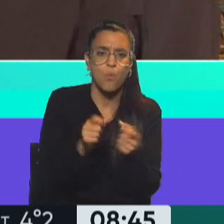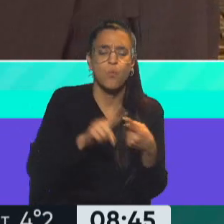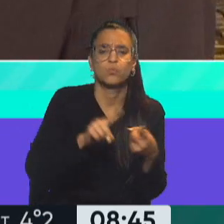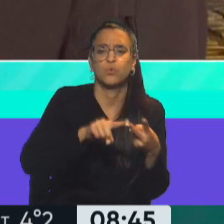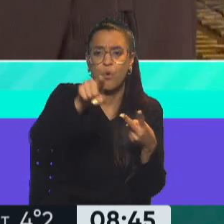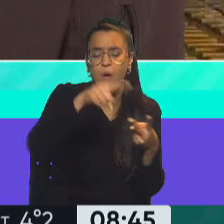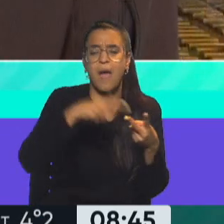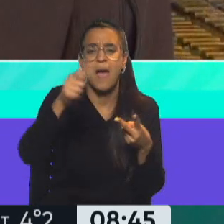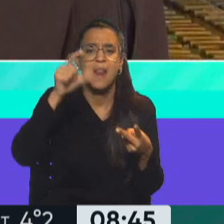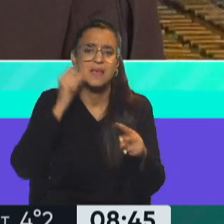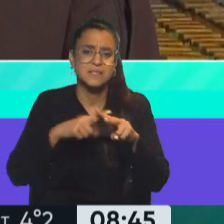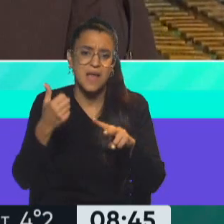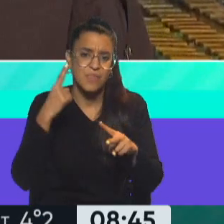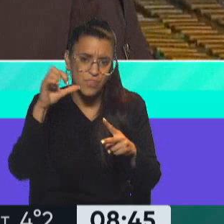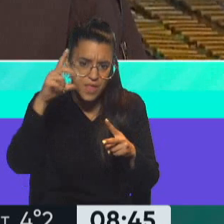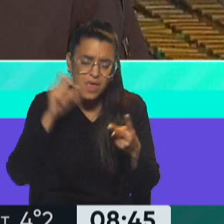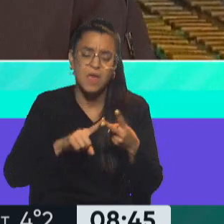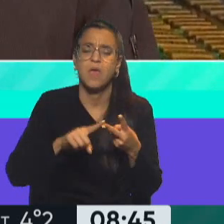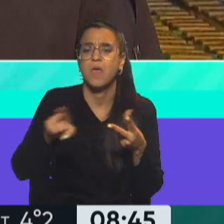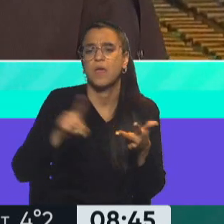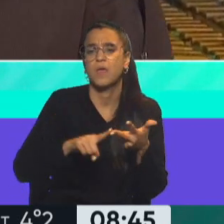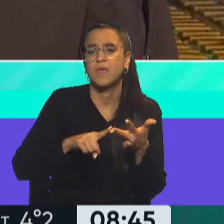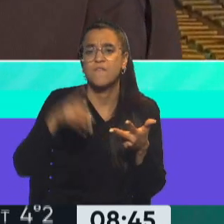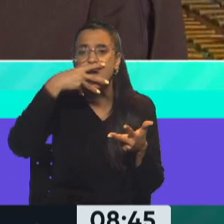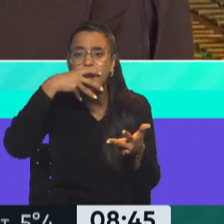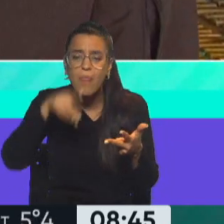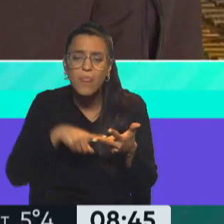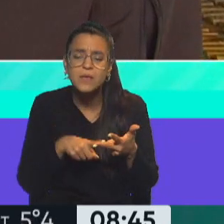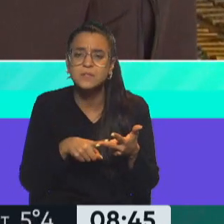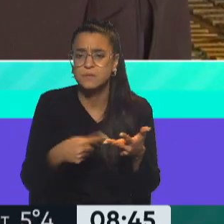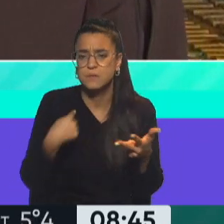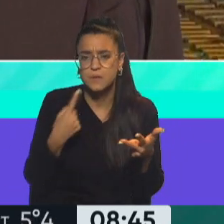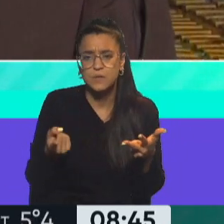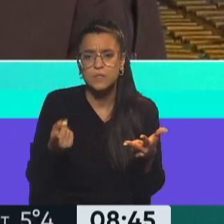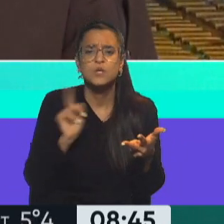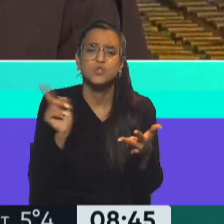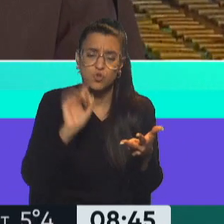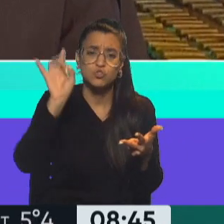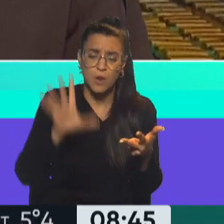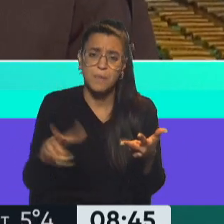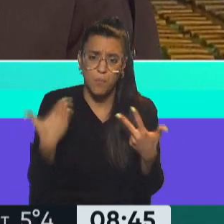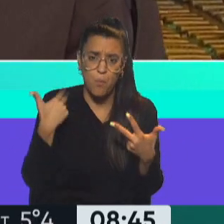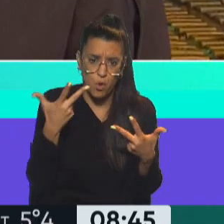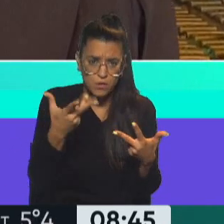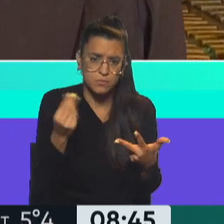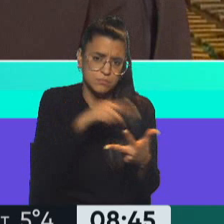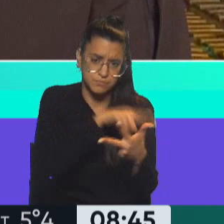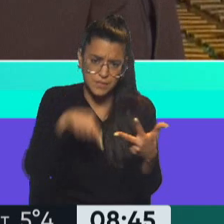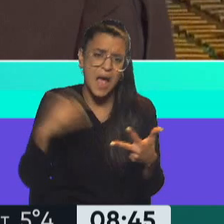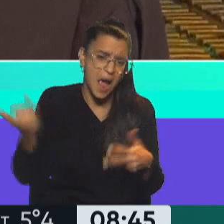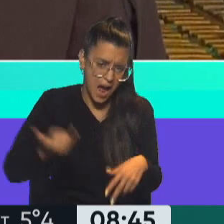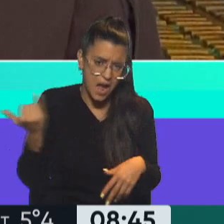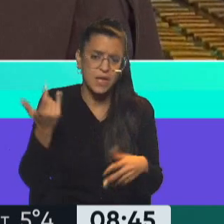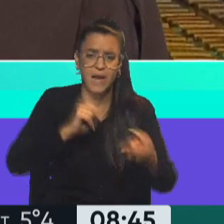Ciudad de Buenos Aires y Fernández a nivel nacional? Sí, mire, no solamente podemos hablar, sino que eso existe.